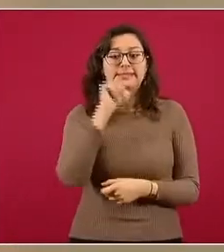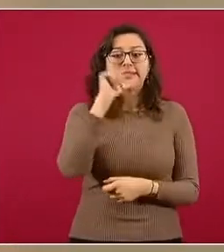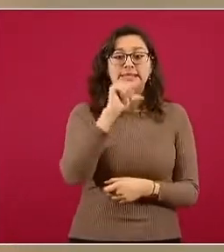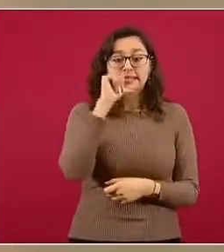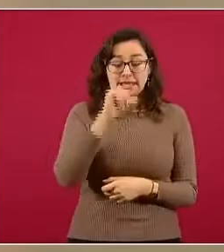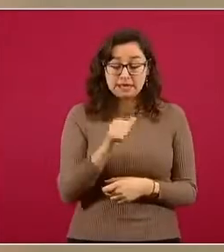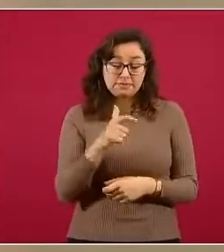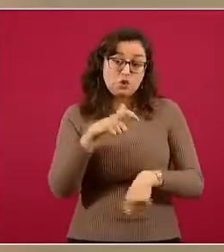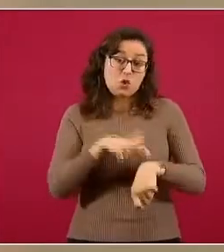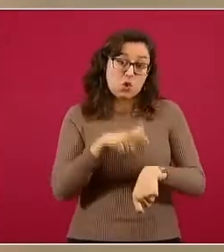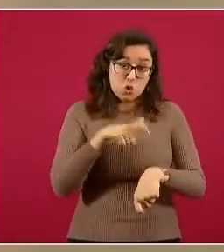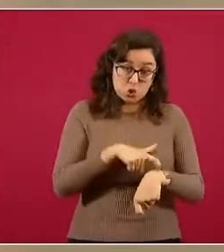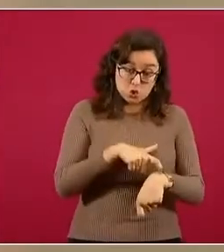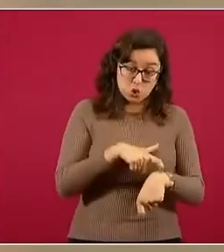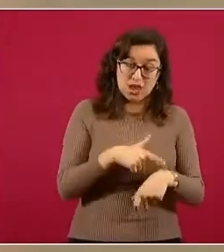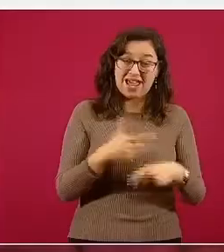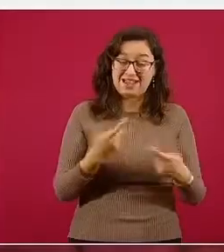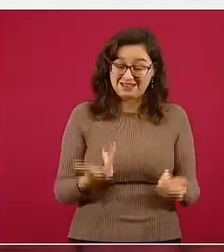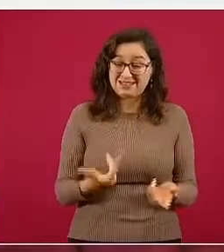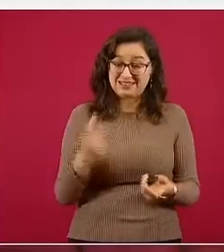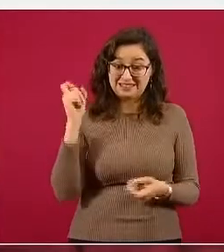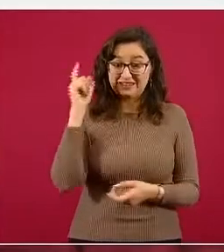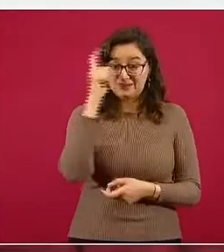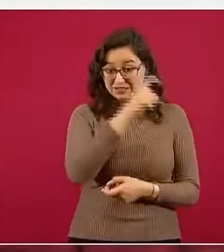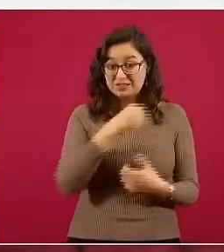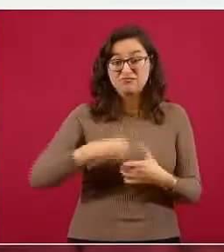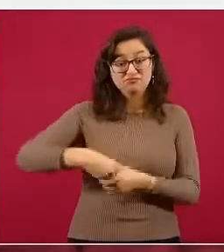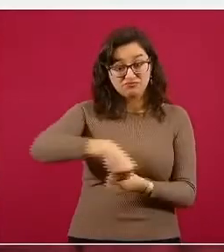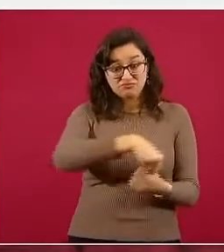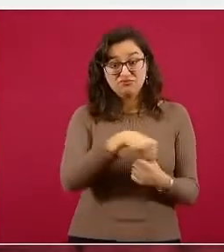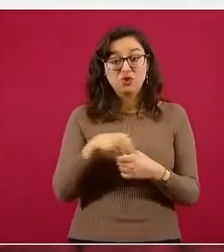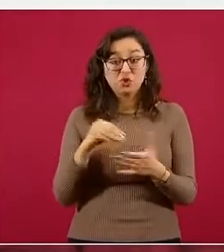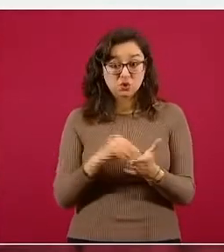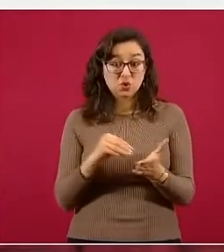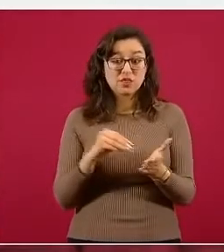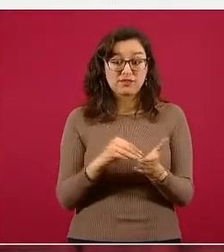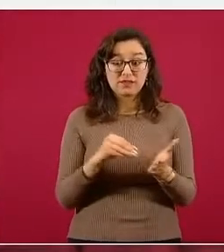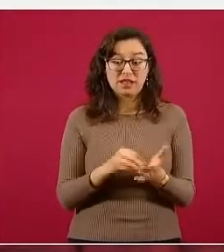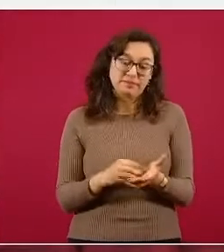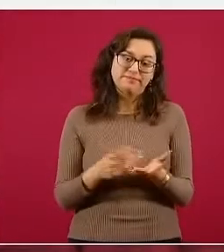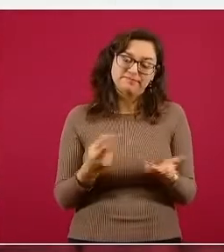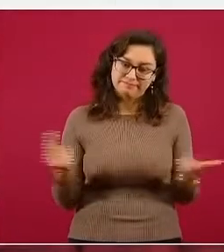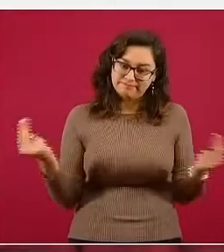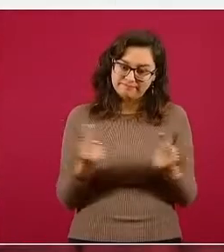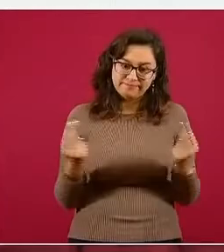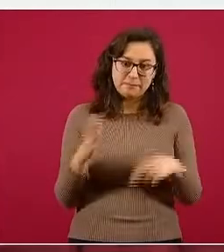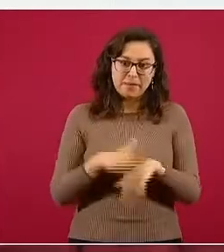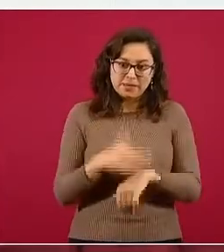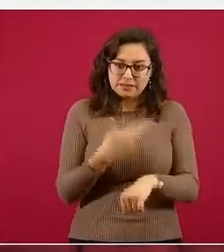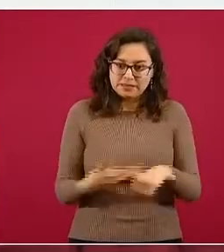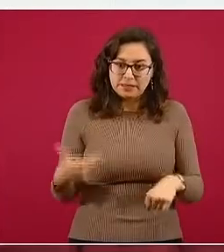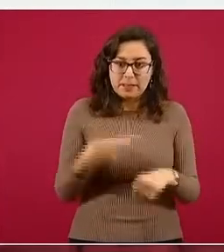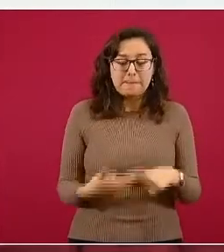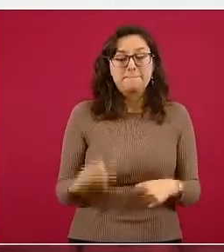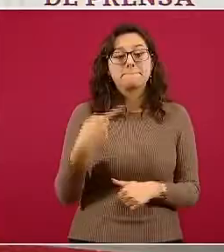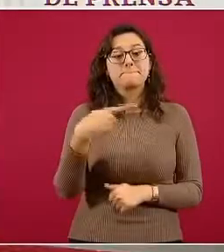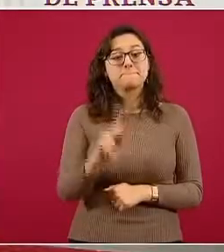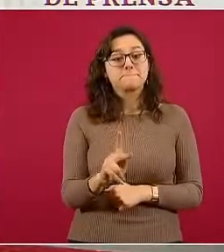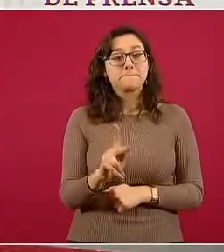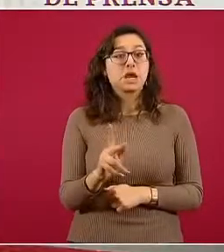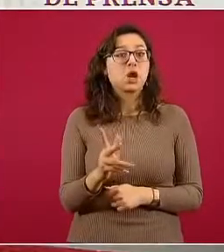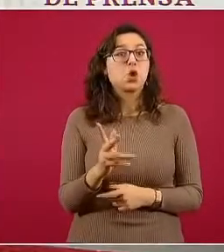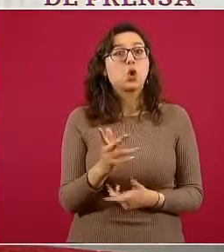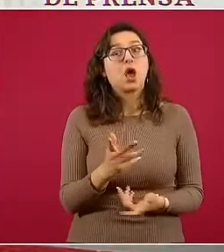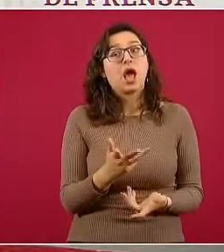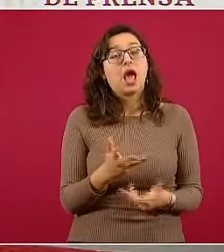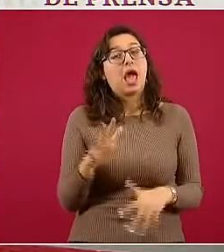horarios picos, sigue habiendo aglomeraciones y en eso trabajamos para garantizar cierta frecuencia ahí, pero si ustedes van sobre todo en lo que eran, digamos,